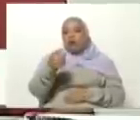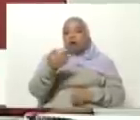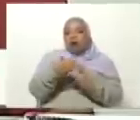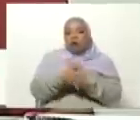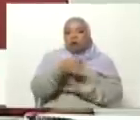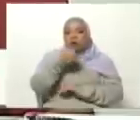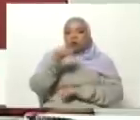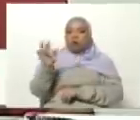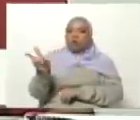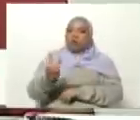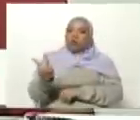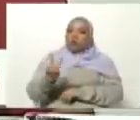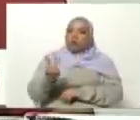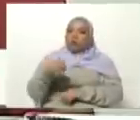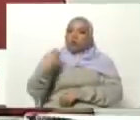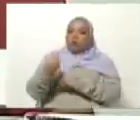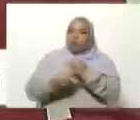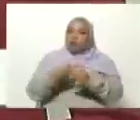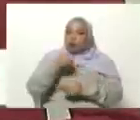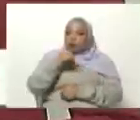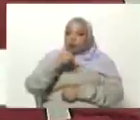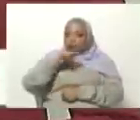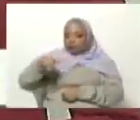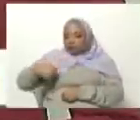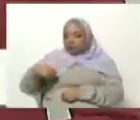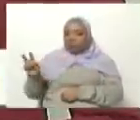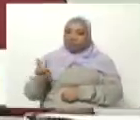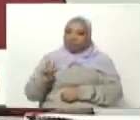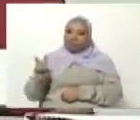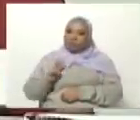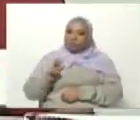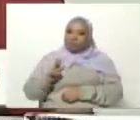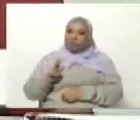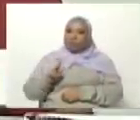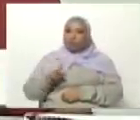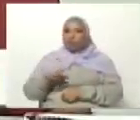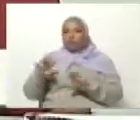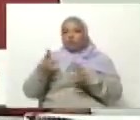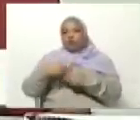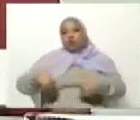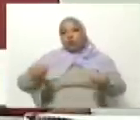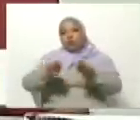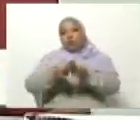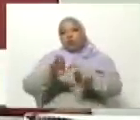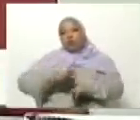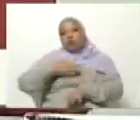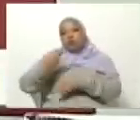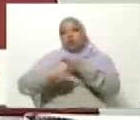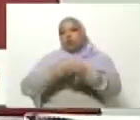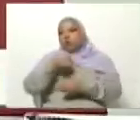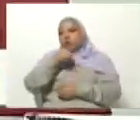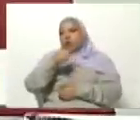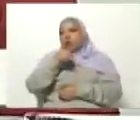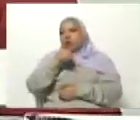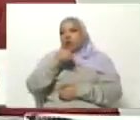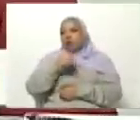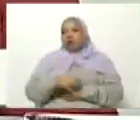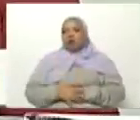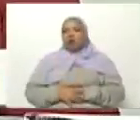los venezolanos y debe ser usado para los venezolanos. Que esté la ONU no nos importa, nosotros somos transparentes. Entonces, aquí no le conviene que esté